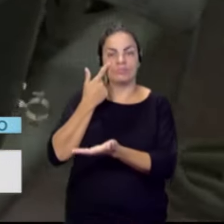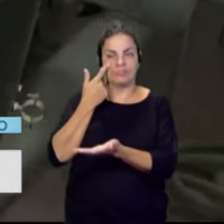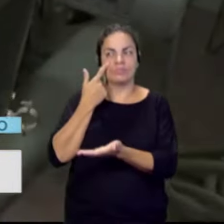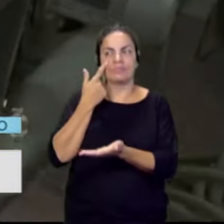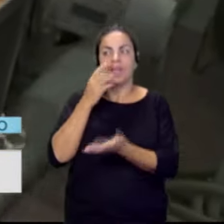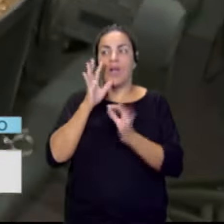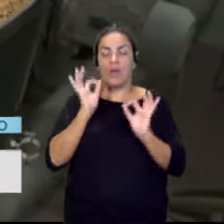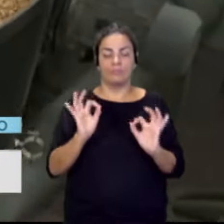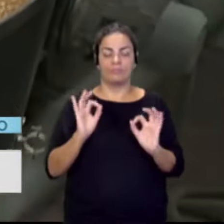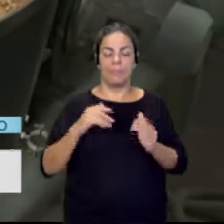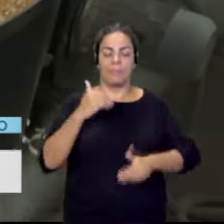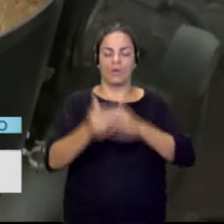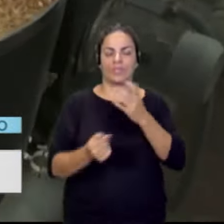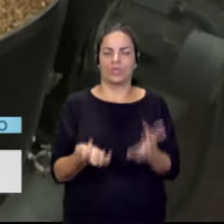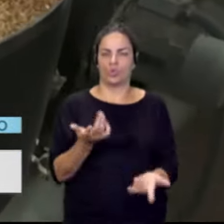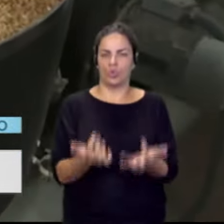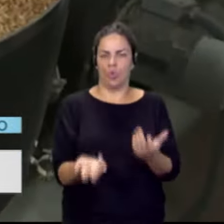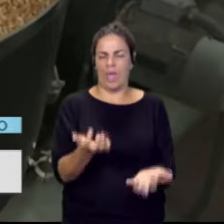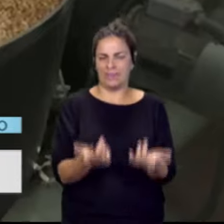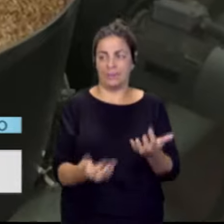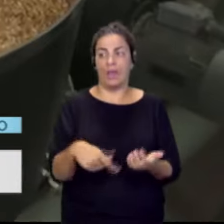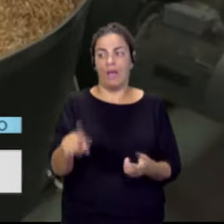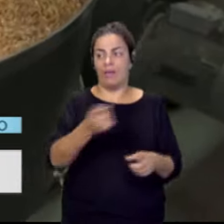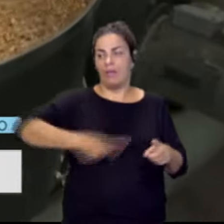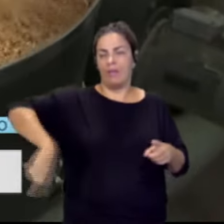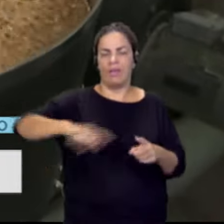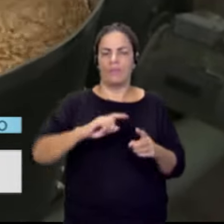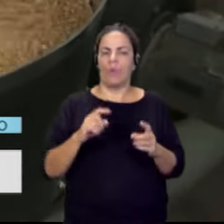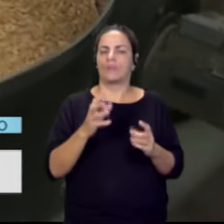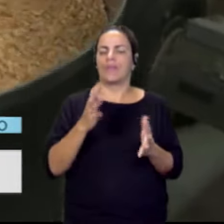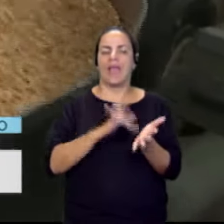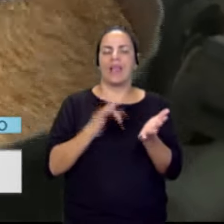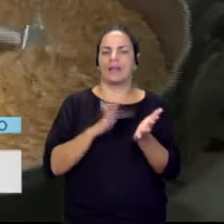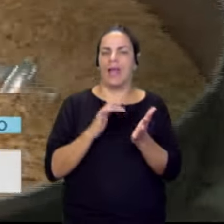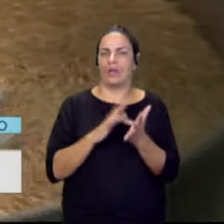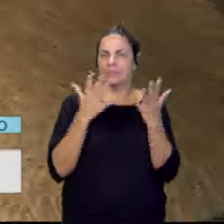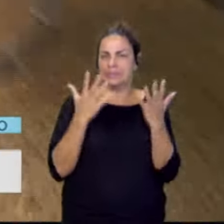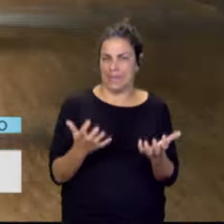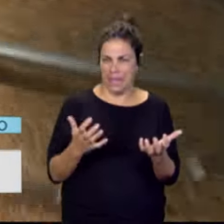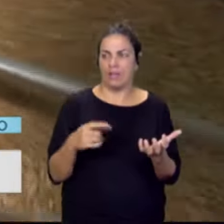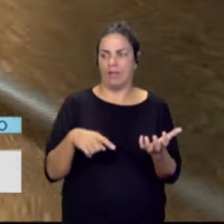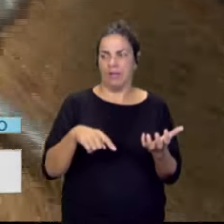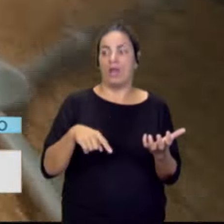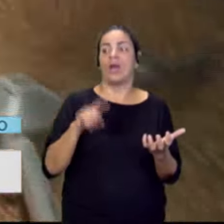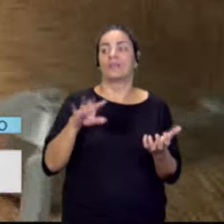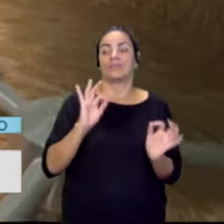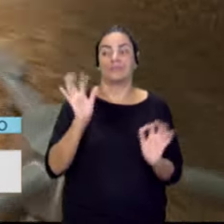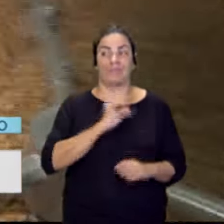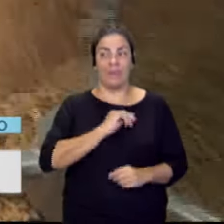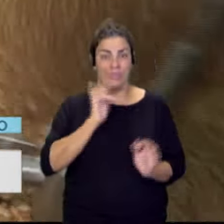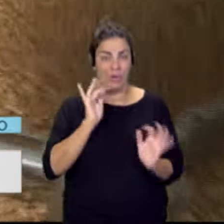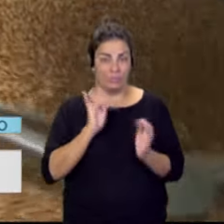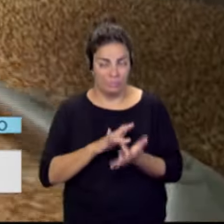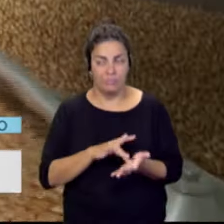en el proceso del tueste, en esta máquina deshidrata el grano. En esta ocasión es el galardonado, es grano